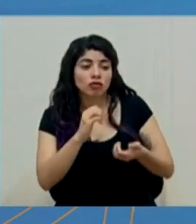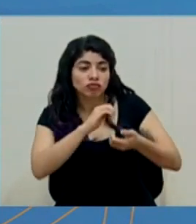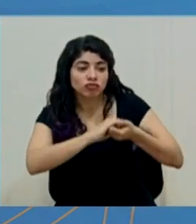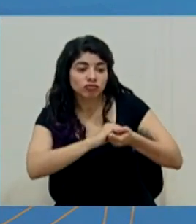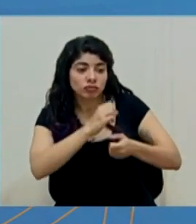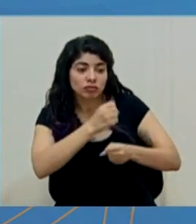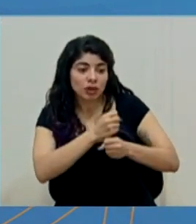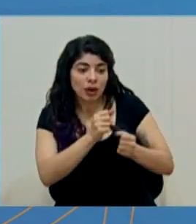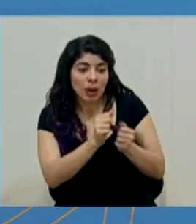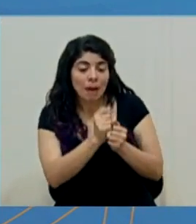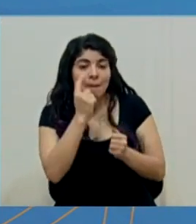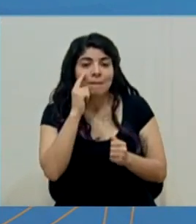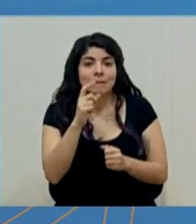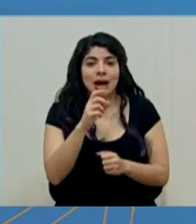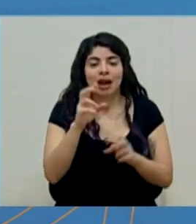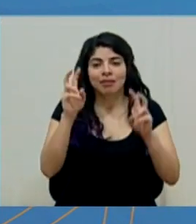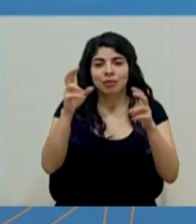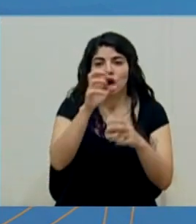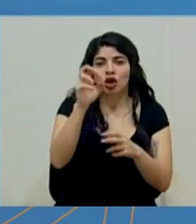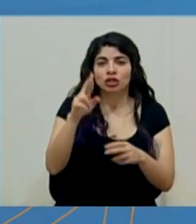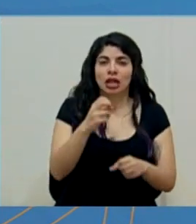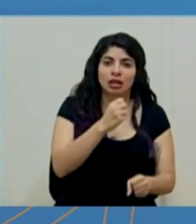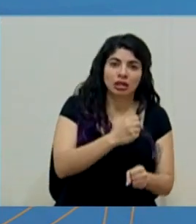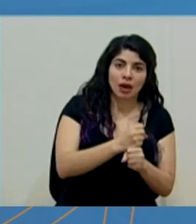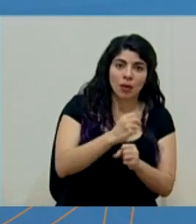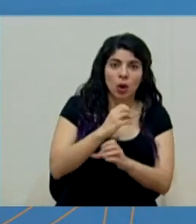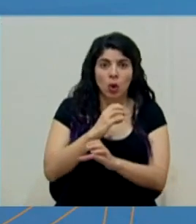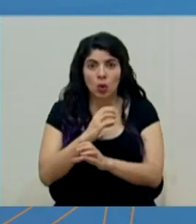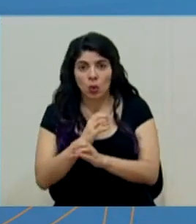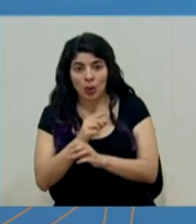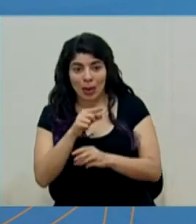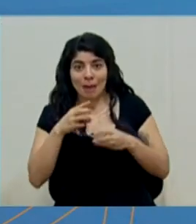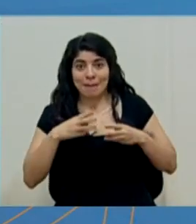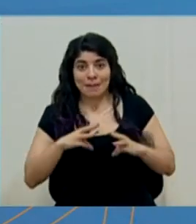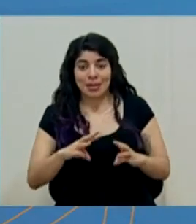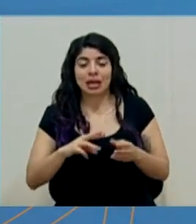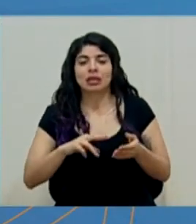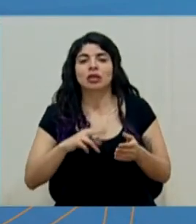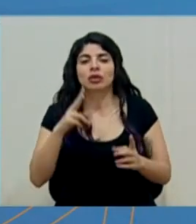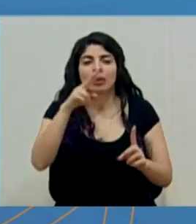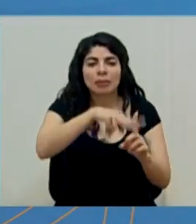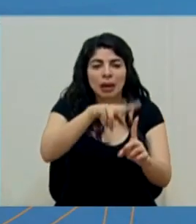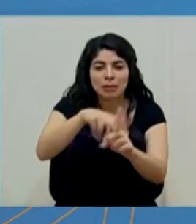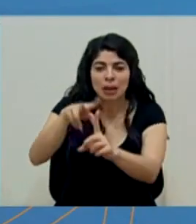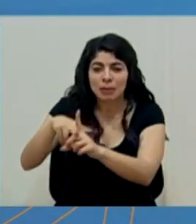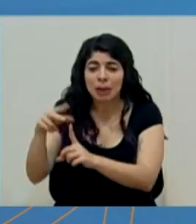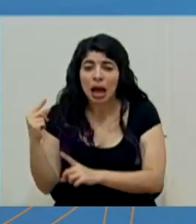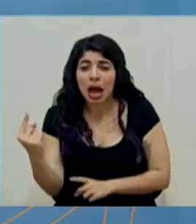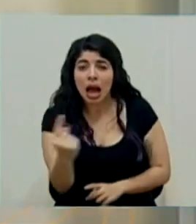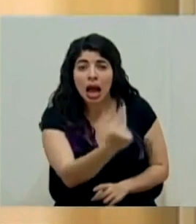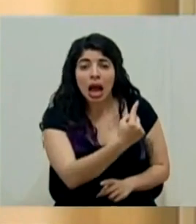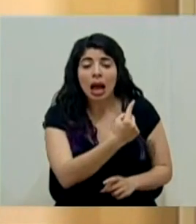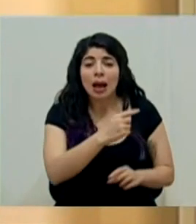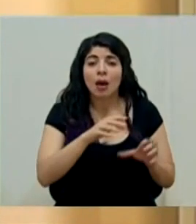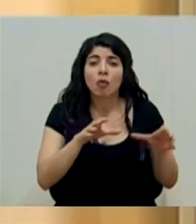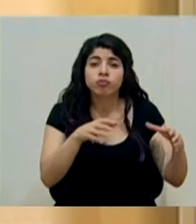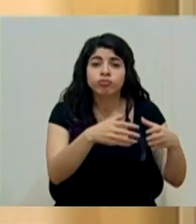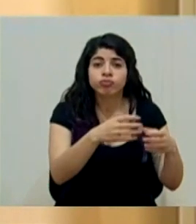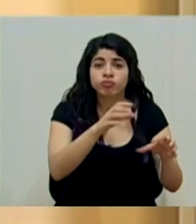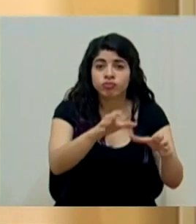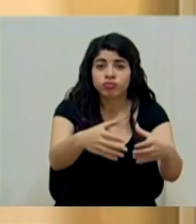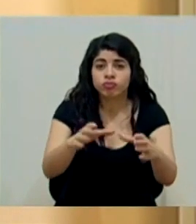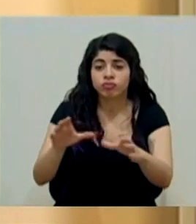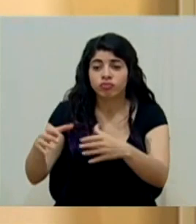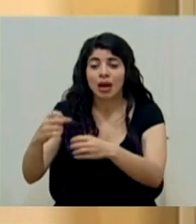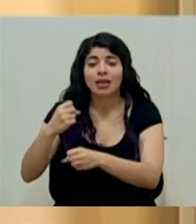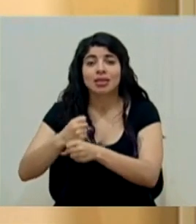Costa Rica Trabaja y Se Cuida. Hemos desarrollado todo un proceso de autoevaluación a nivel de cada una de las mesas de trabajo de los